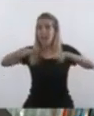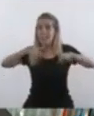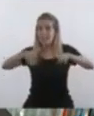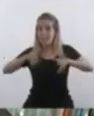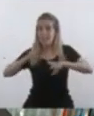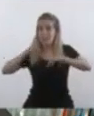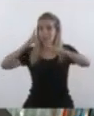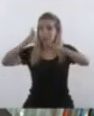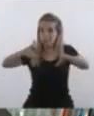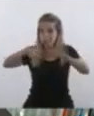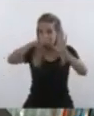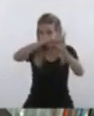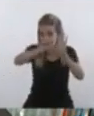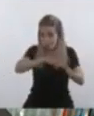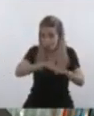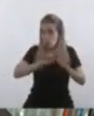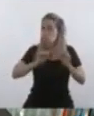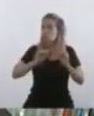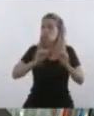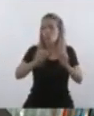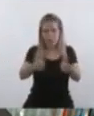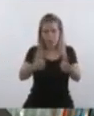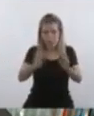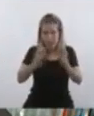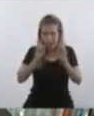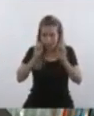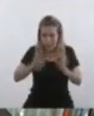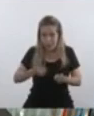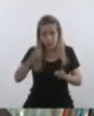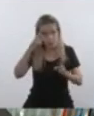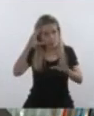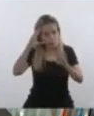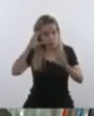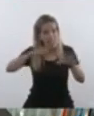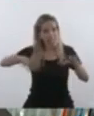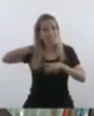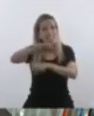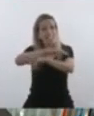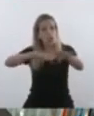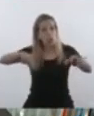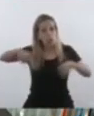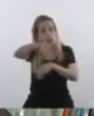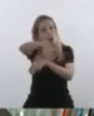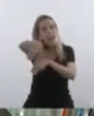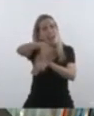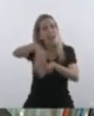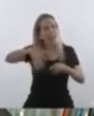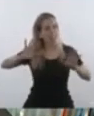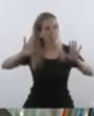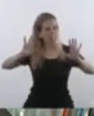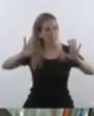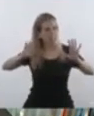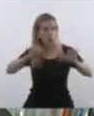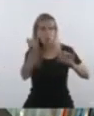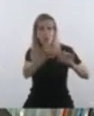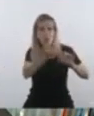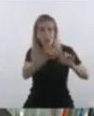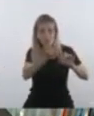que he mencionado, incluyendo la circulación por las calles.